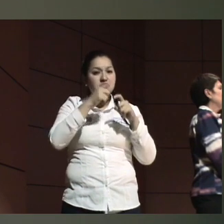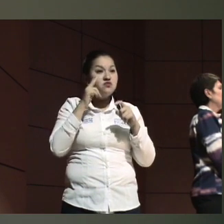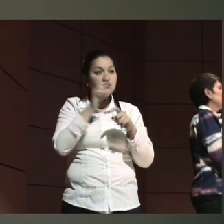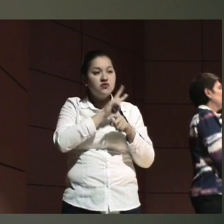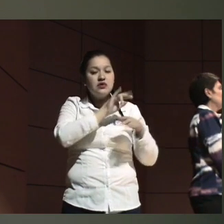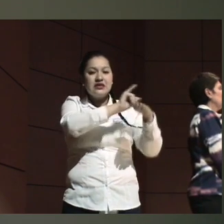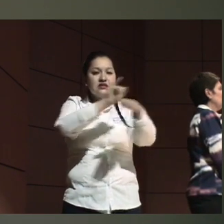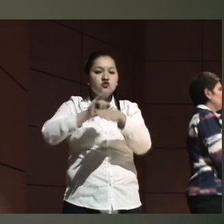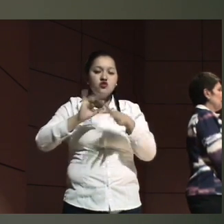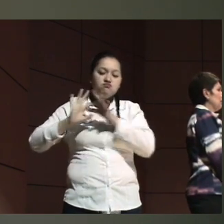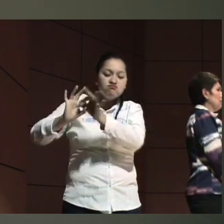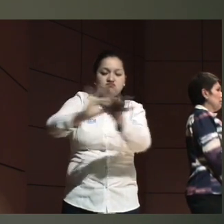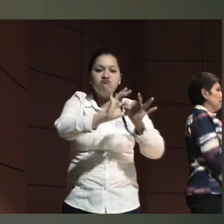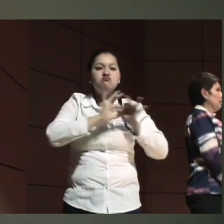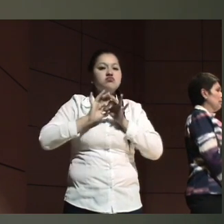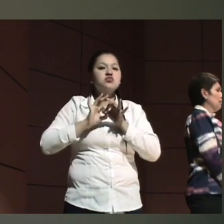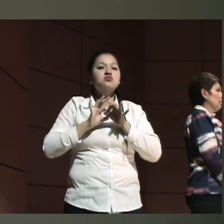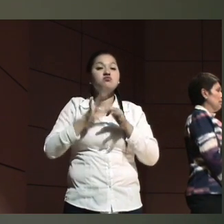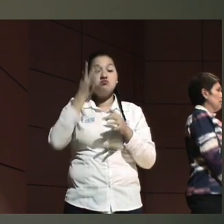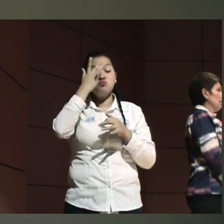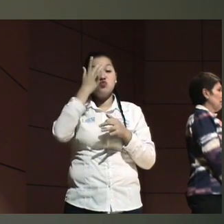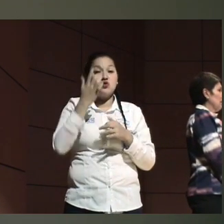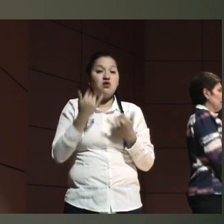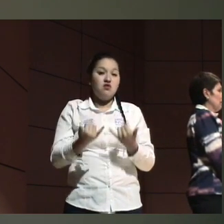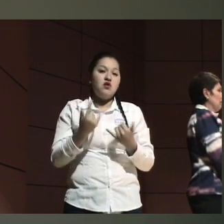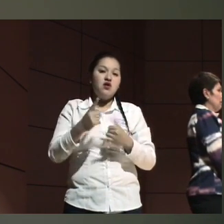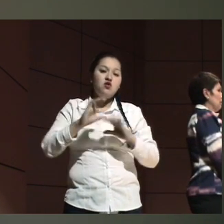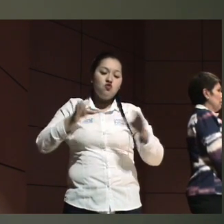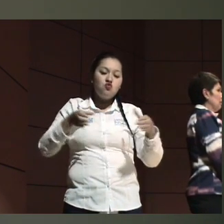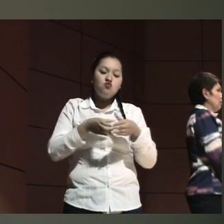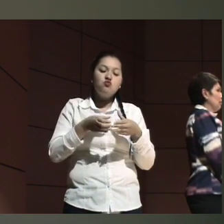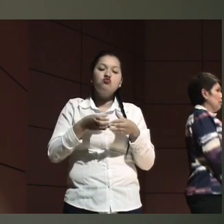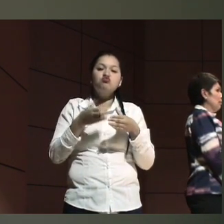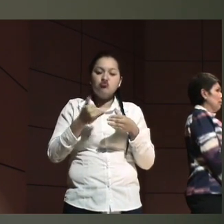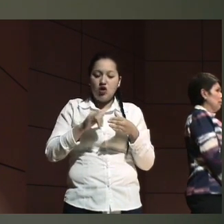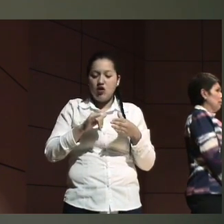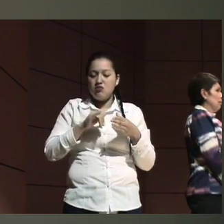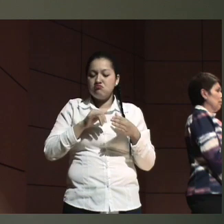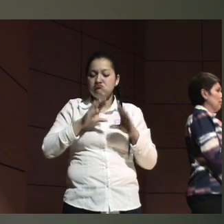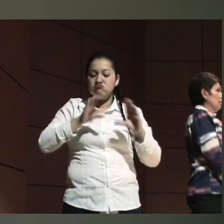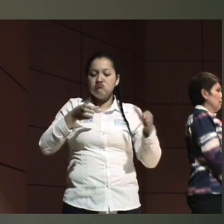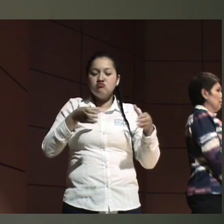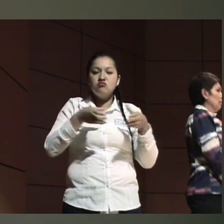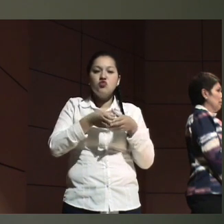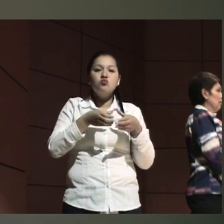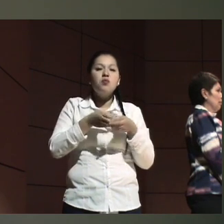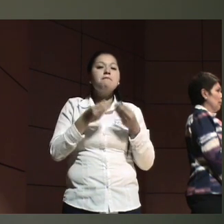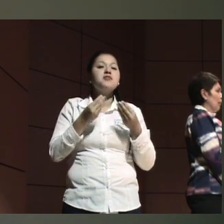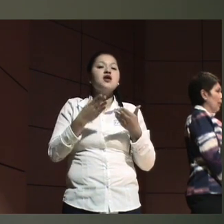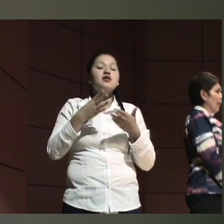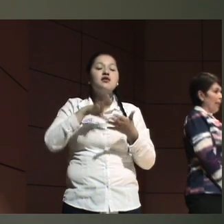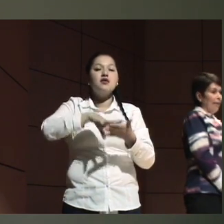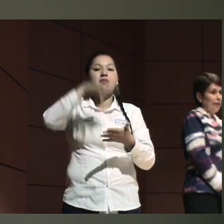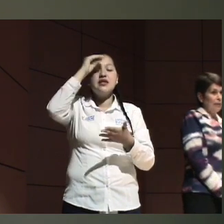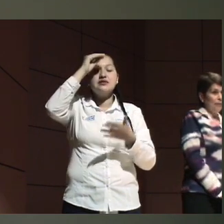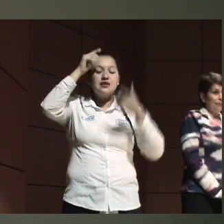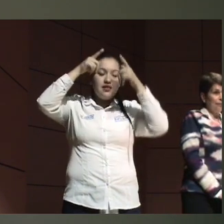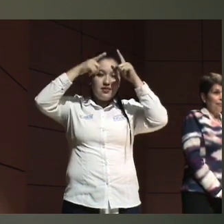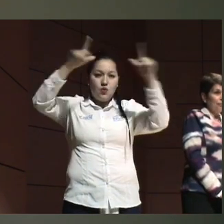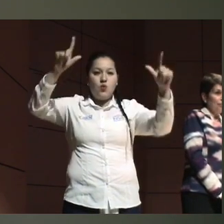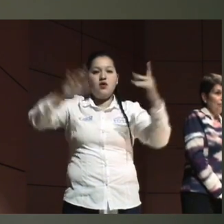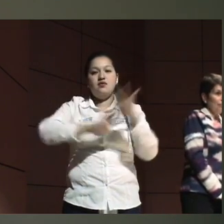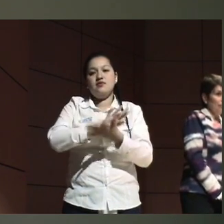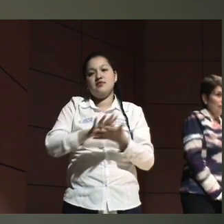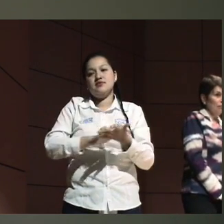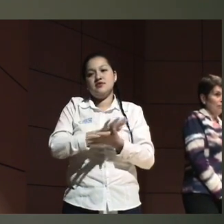porque ya hay un grupo diseñado para el aprendizaje del lenguaje de señas como a lo